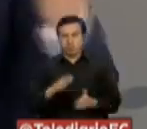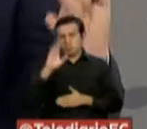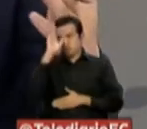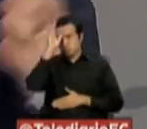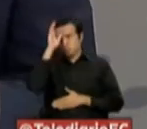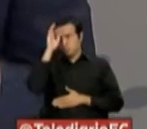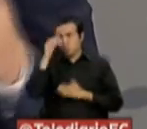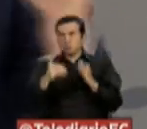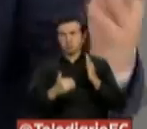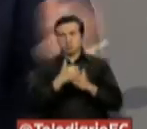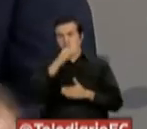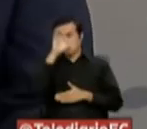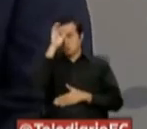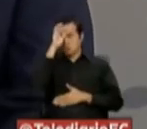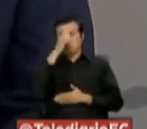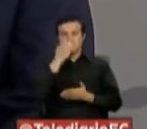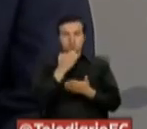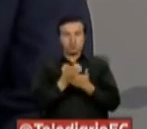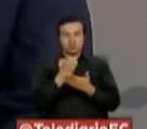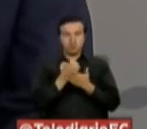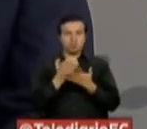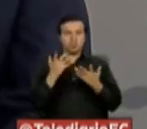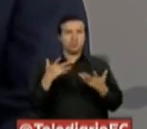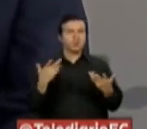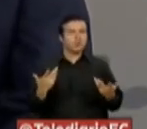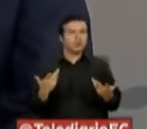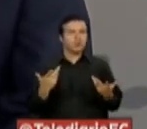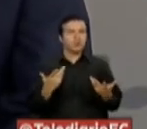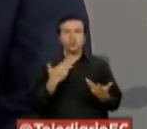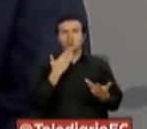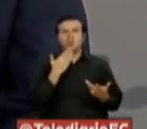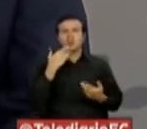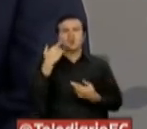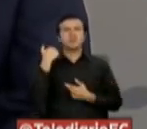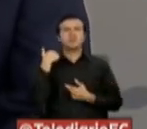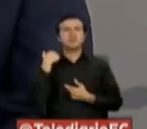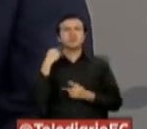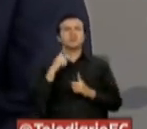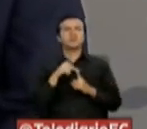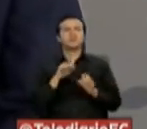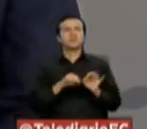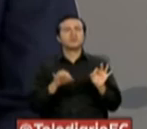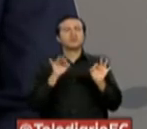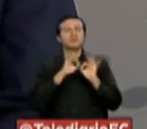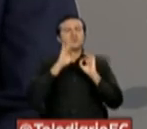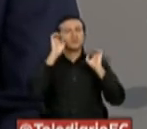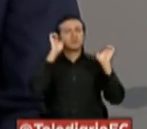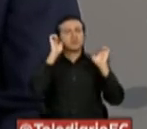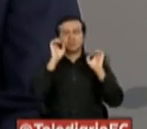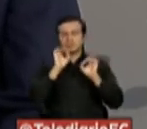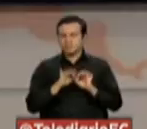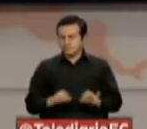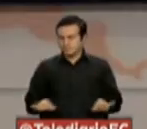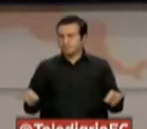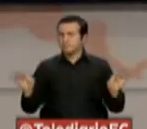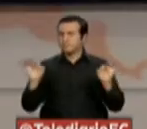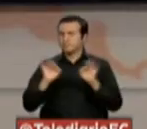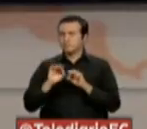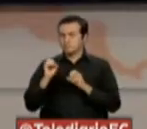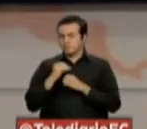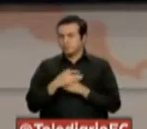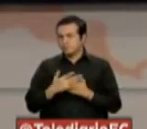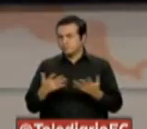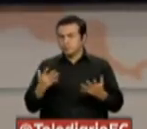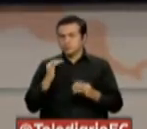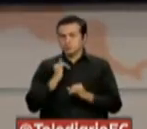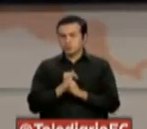del nuevo concepto de la economía del conocimiento? ¿Cuál es la función central y estratégica? Es muy importante mencionar que